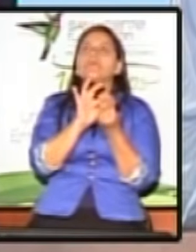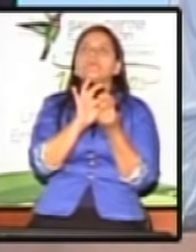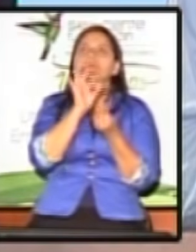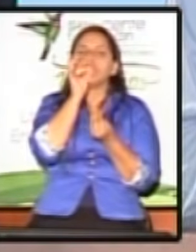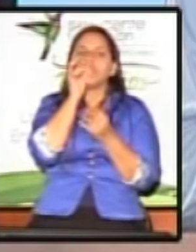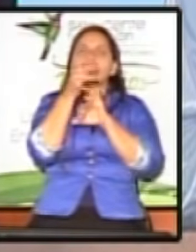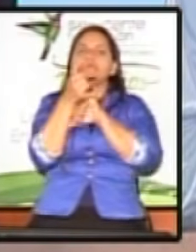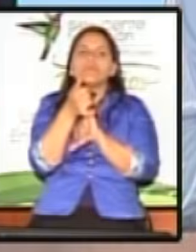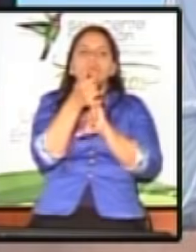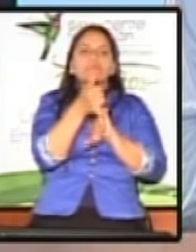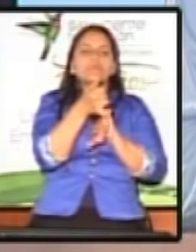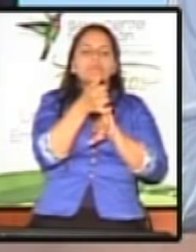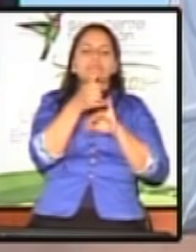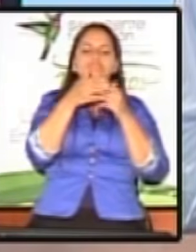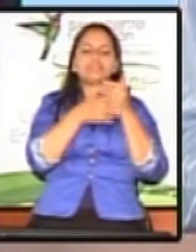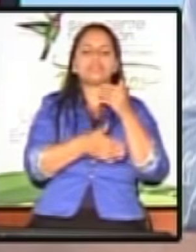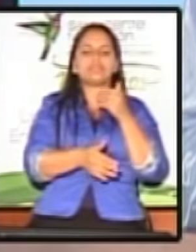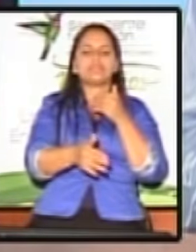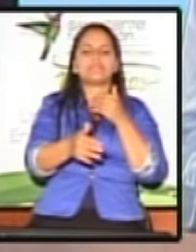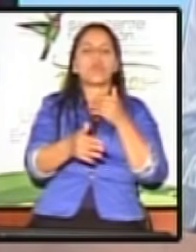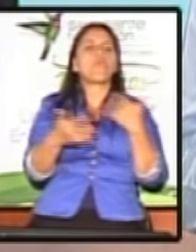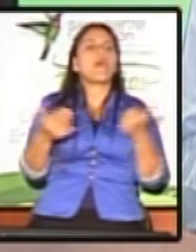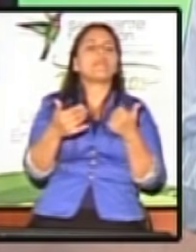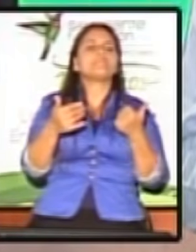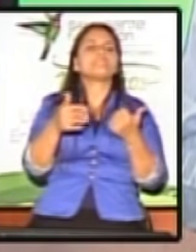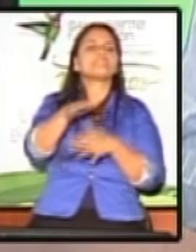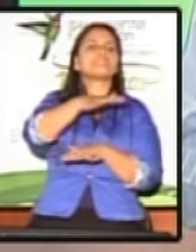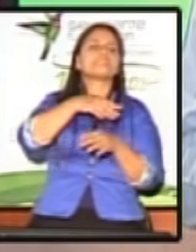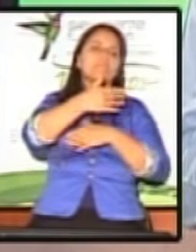farmacodependencia y de ahí cayó a las calles de Niquitao.